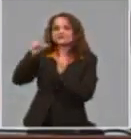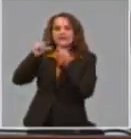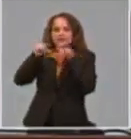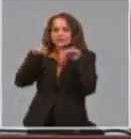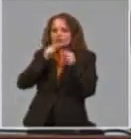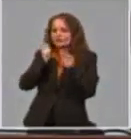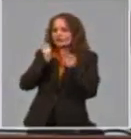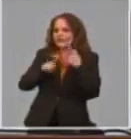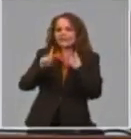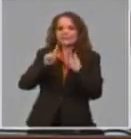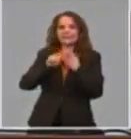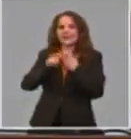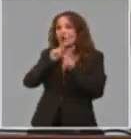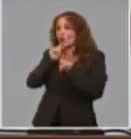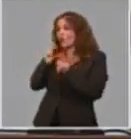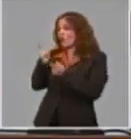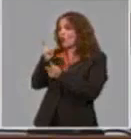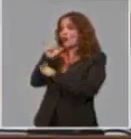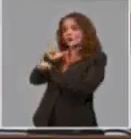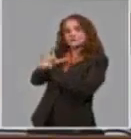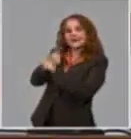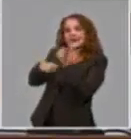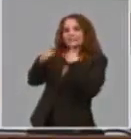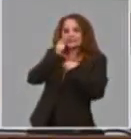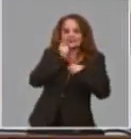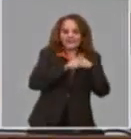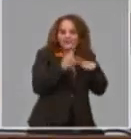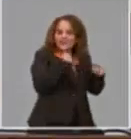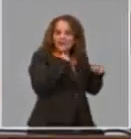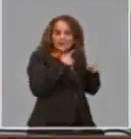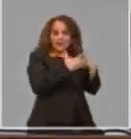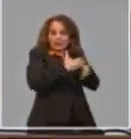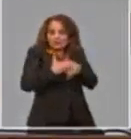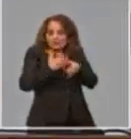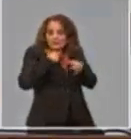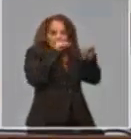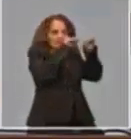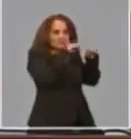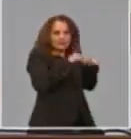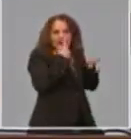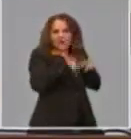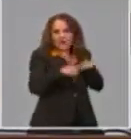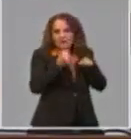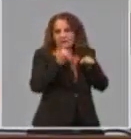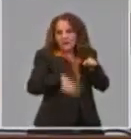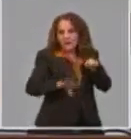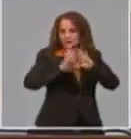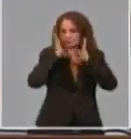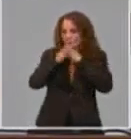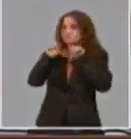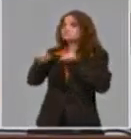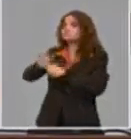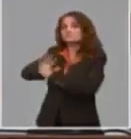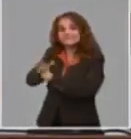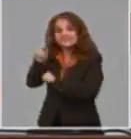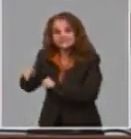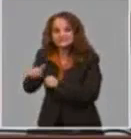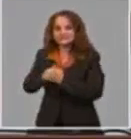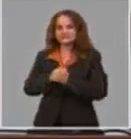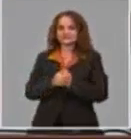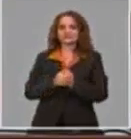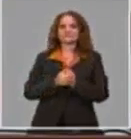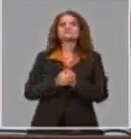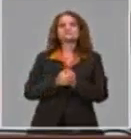económicas ilícitas. Por lo tanto, aquí lo que estamos defendiendo es para que no haya desorden social y para que no se atende contra el ordenamiento